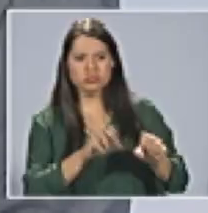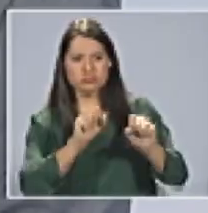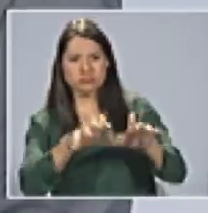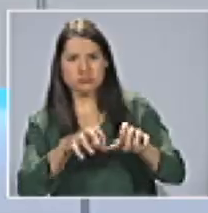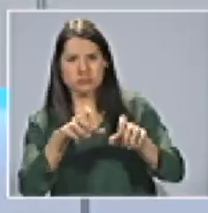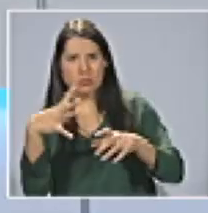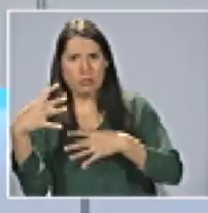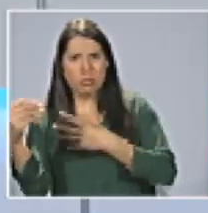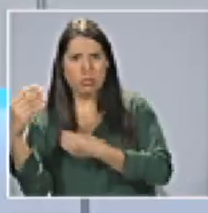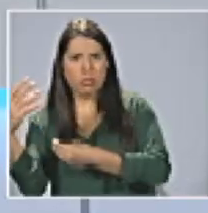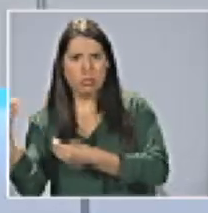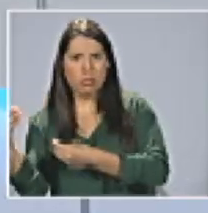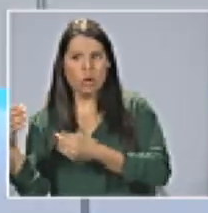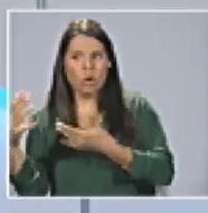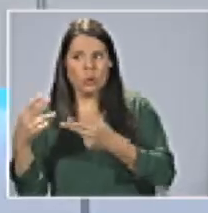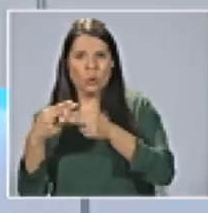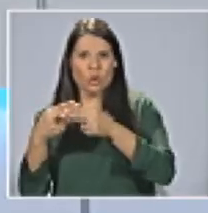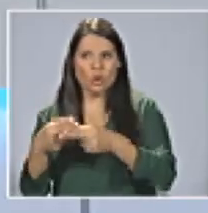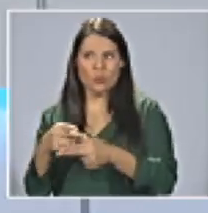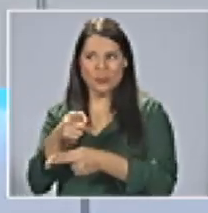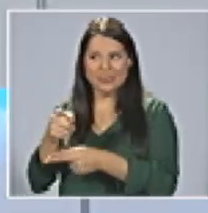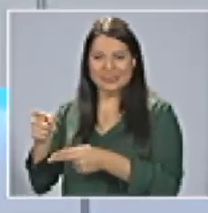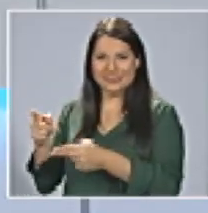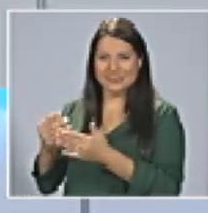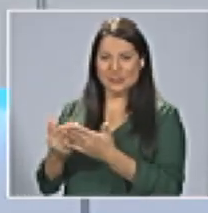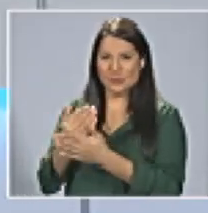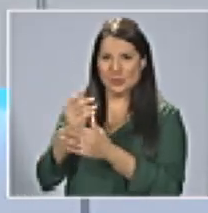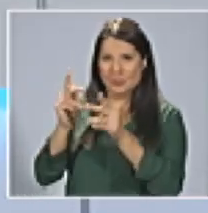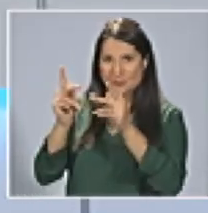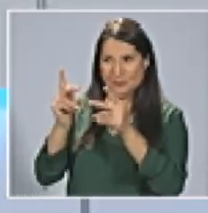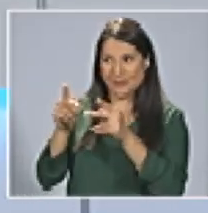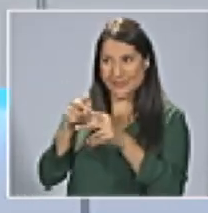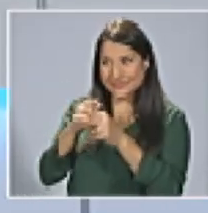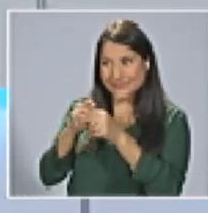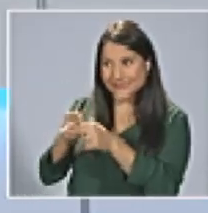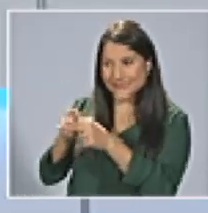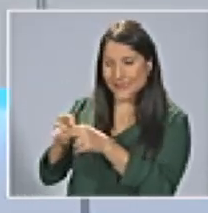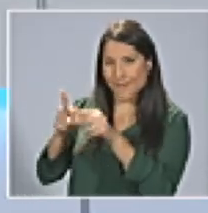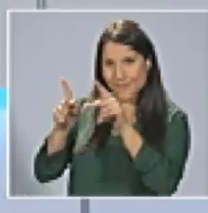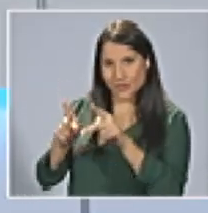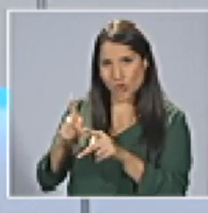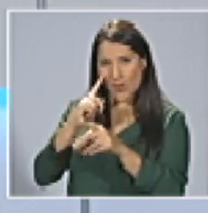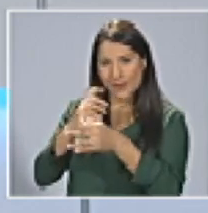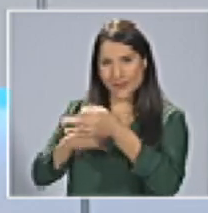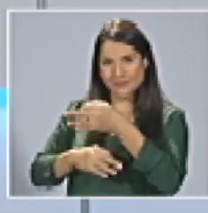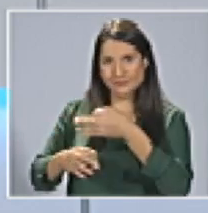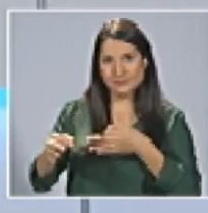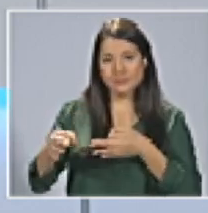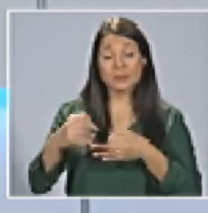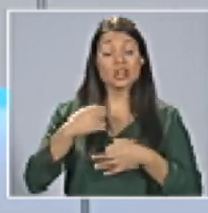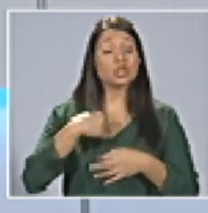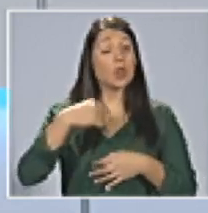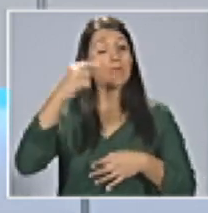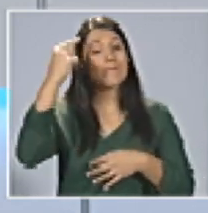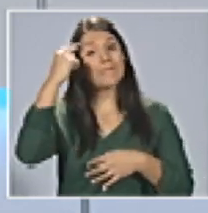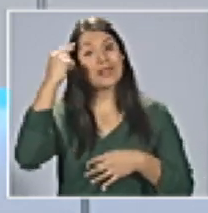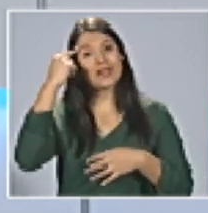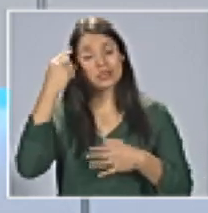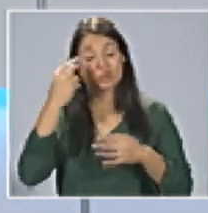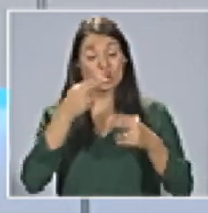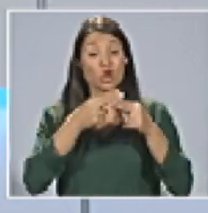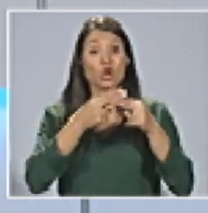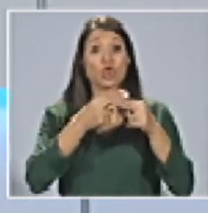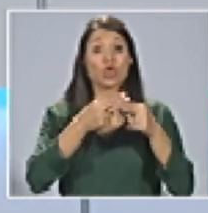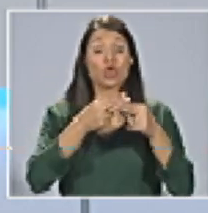Plena. A ver, el tema del régimen jubilatorio, creo que en buena parte, en relación con